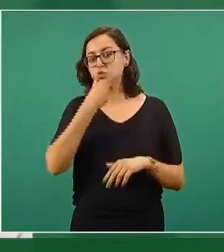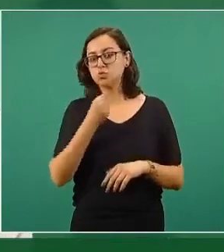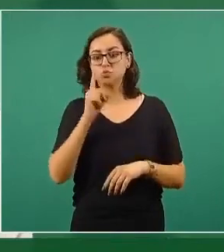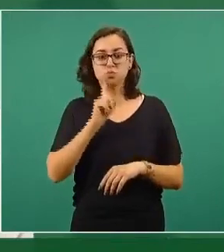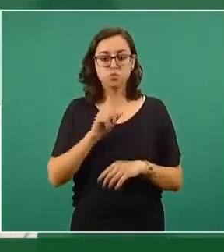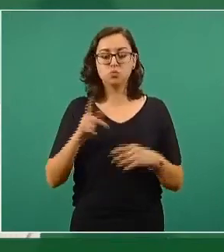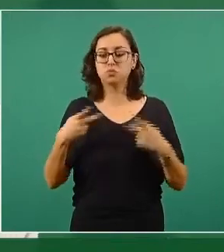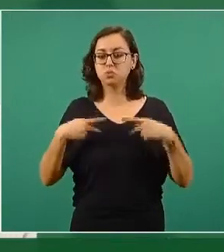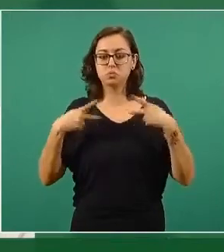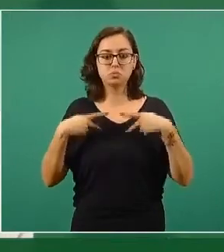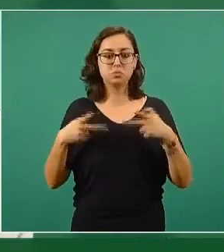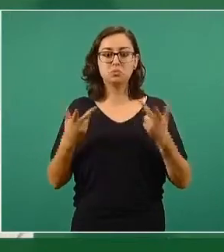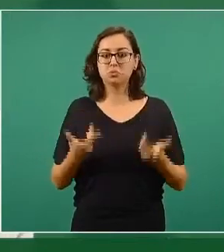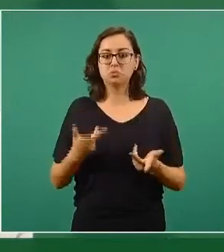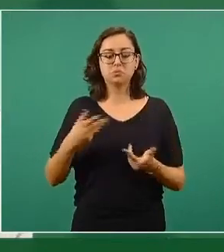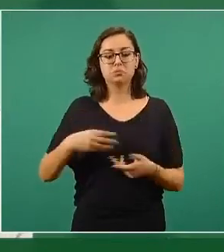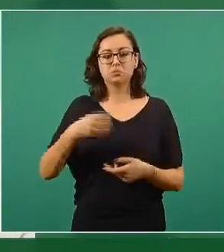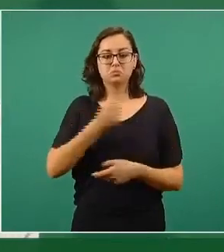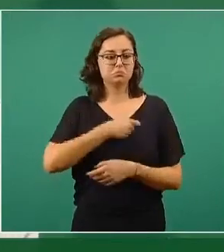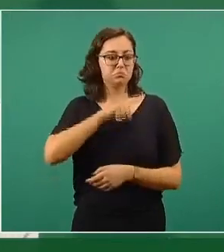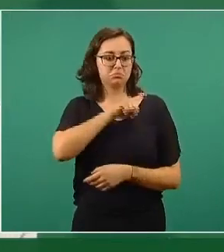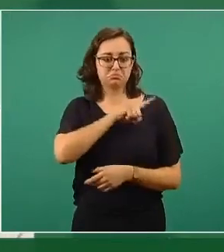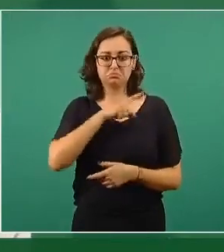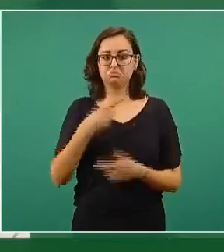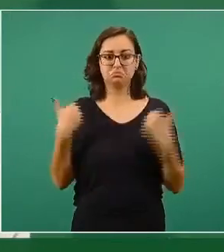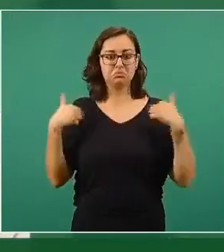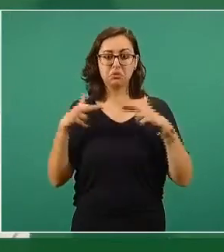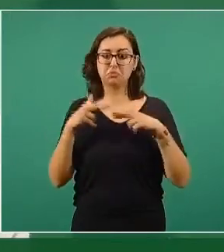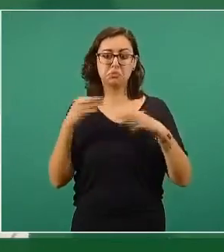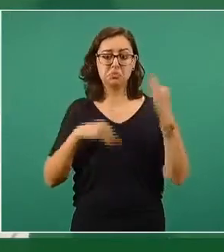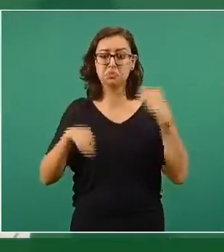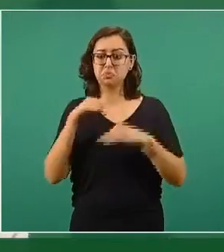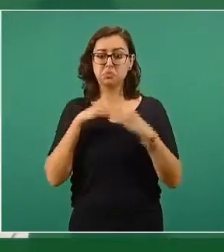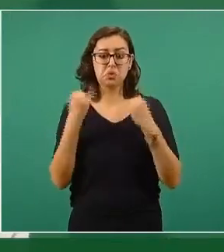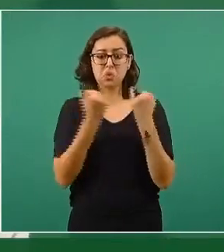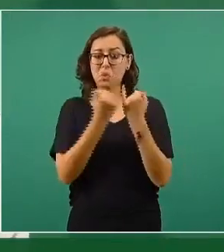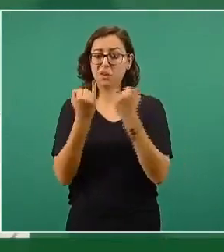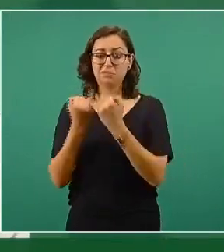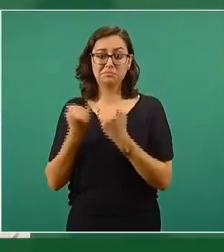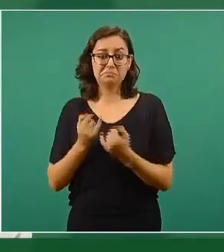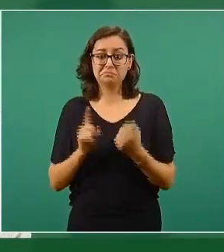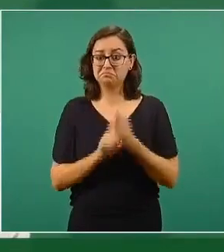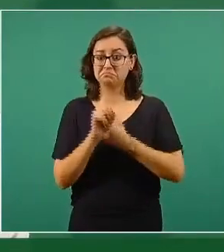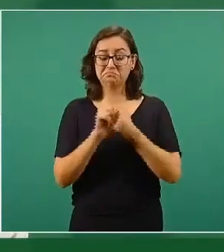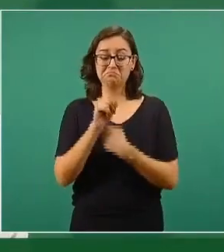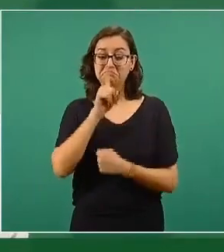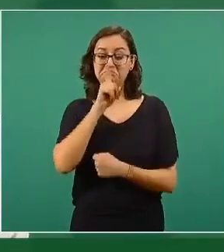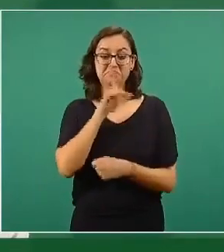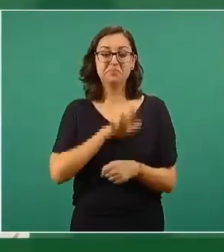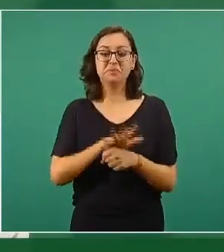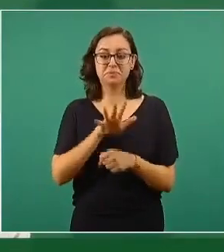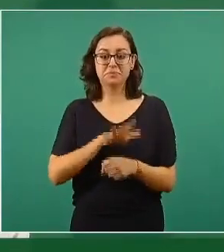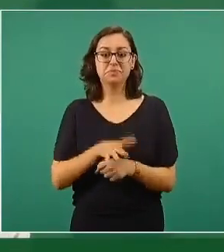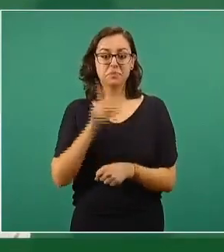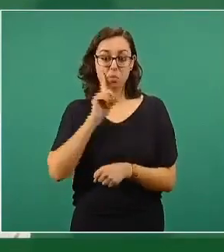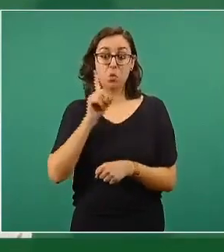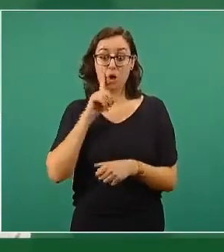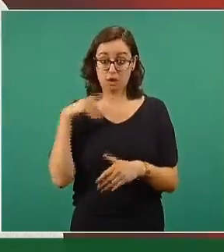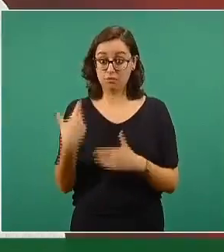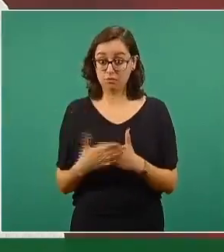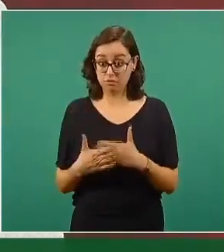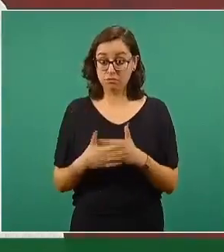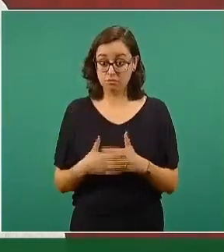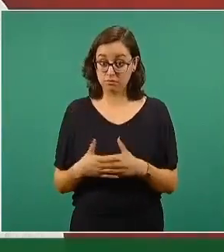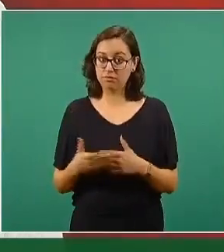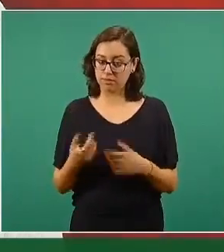personal educativo, igual que en personal de salud, igual que en todas las edades. Ha sido muy satisfactorio. Seguimos invitando a las mujeres embarazadas a